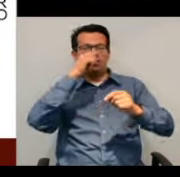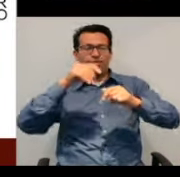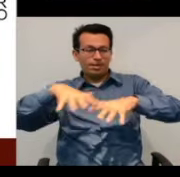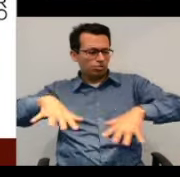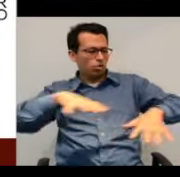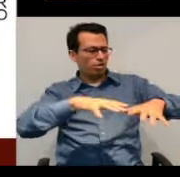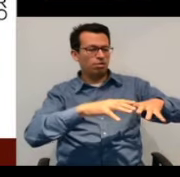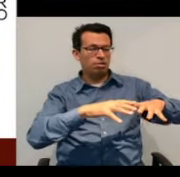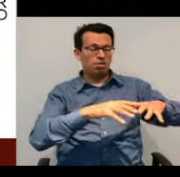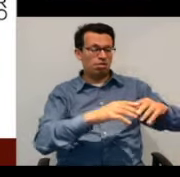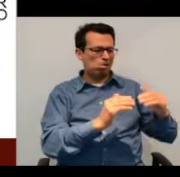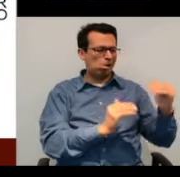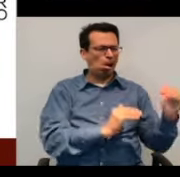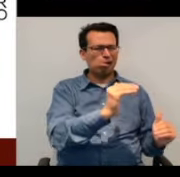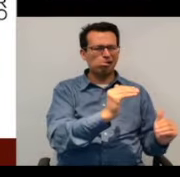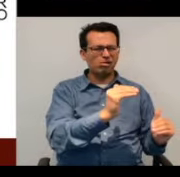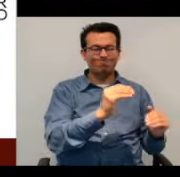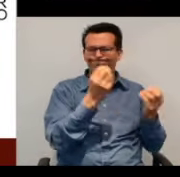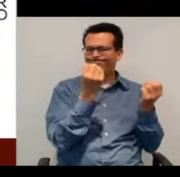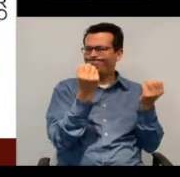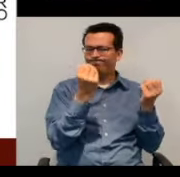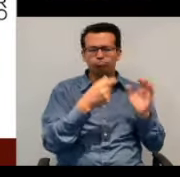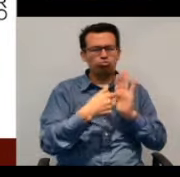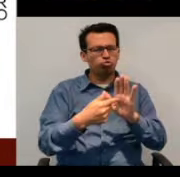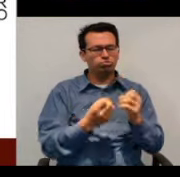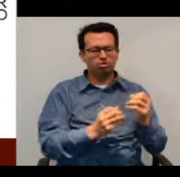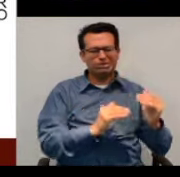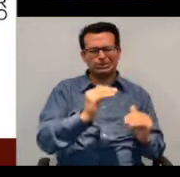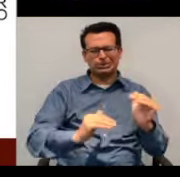inequidad que tenemos en este momento en nuestro país.